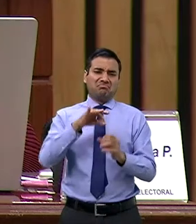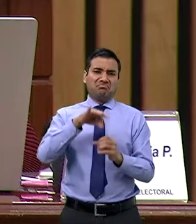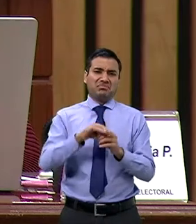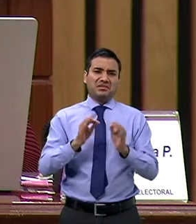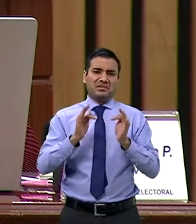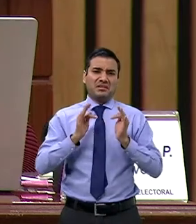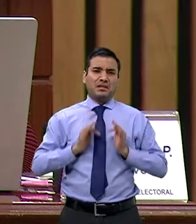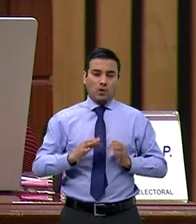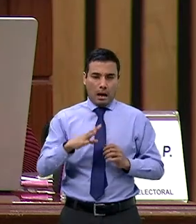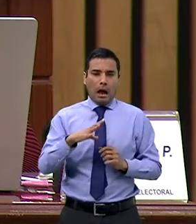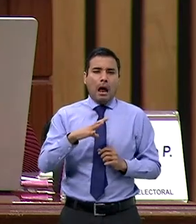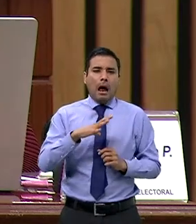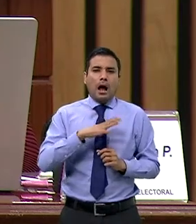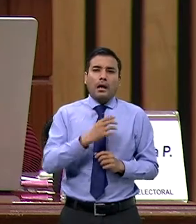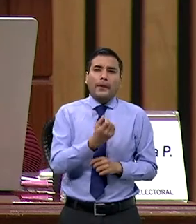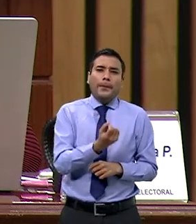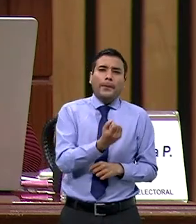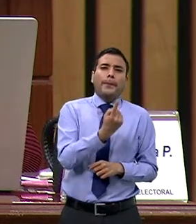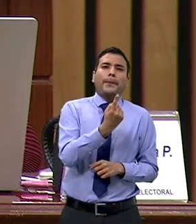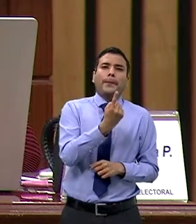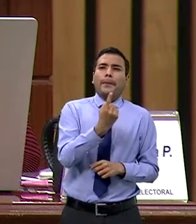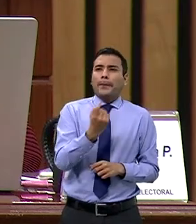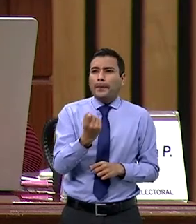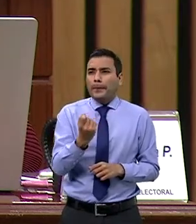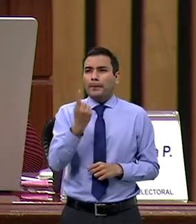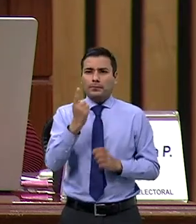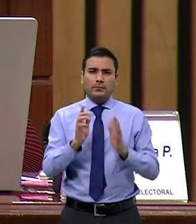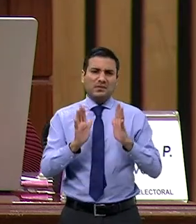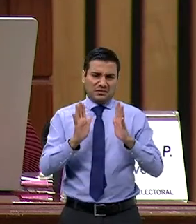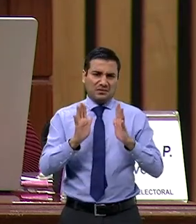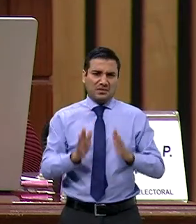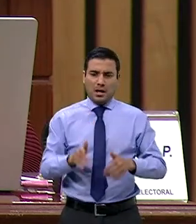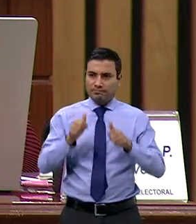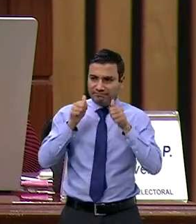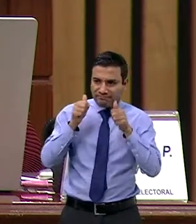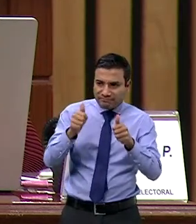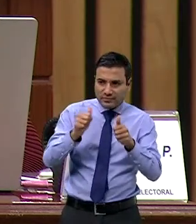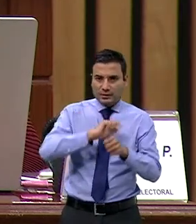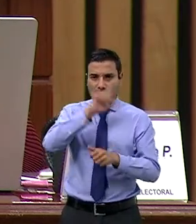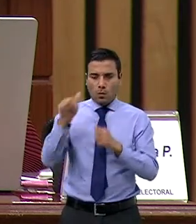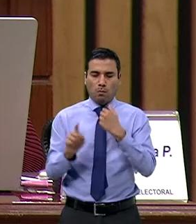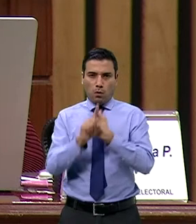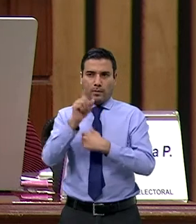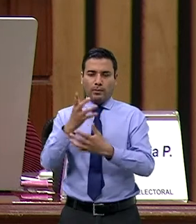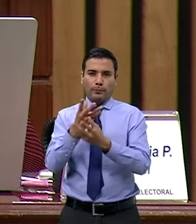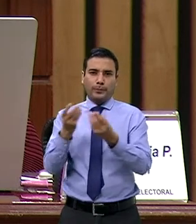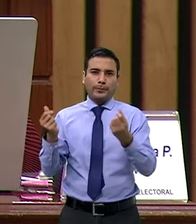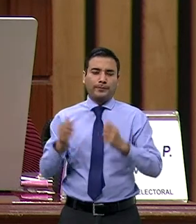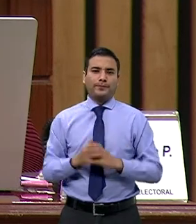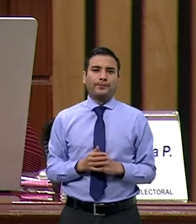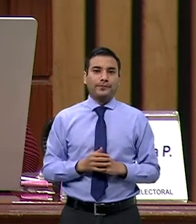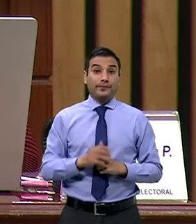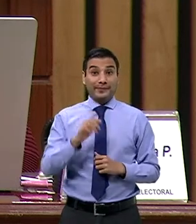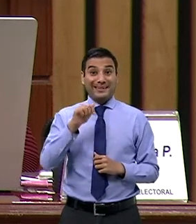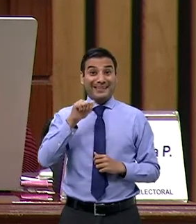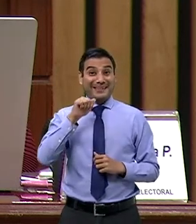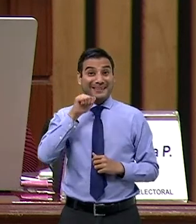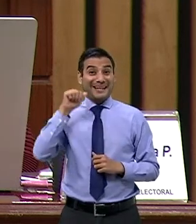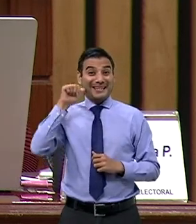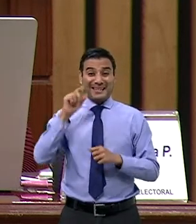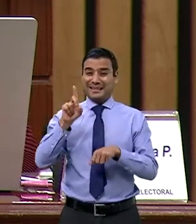focalizados y en gran medida fueron atendidos y solucionados es decir en general el día de la jornada